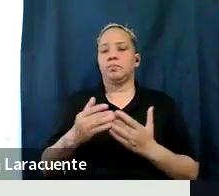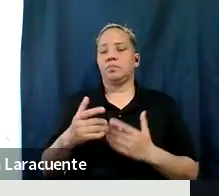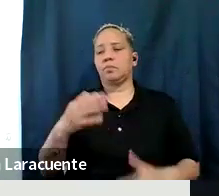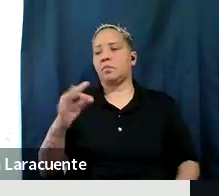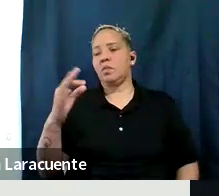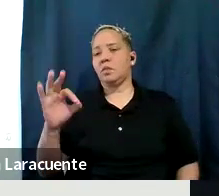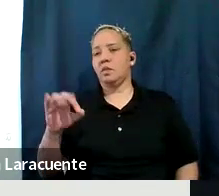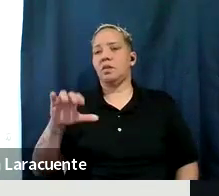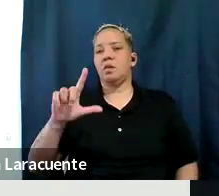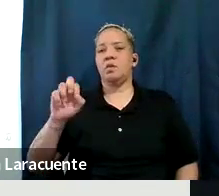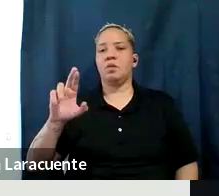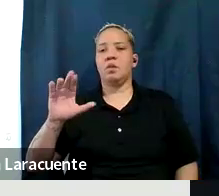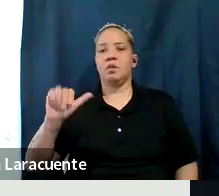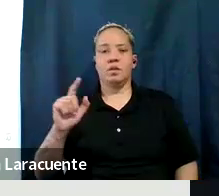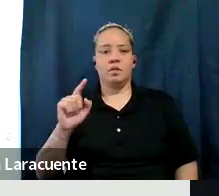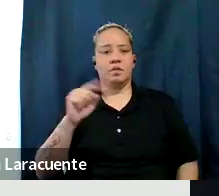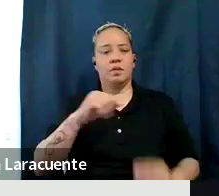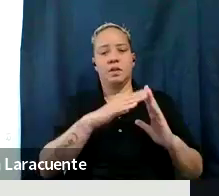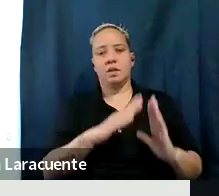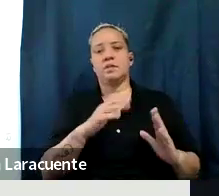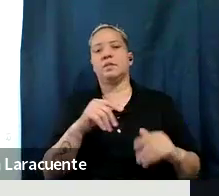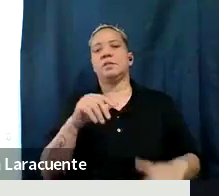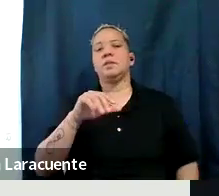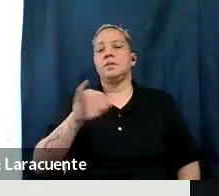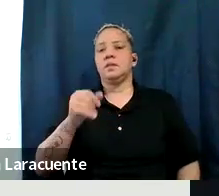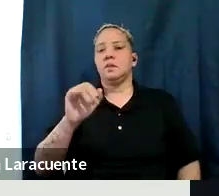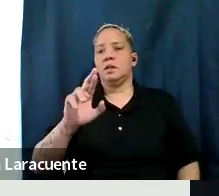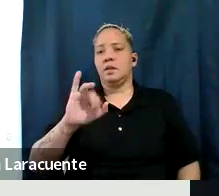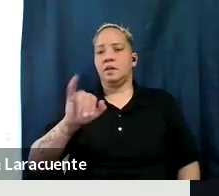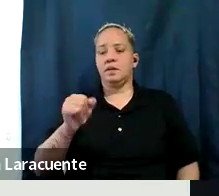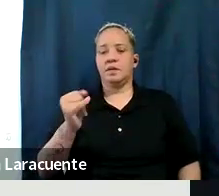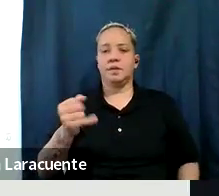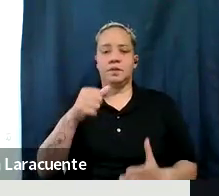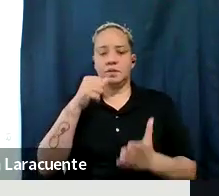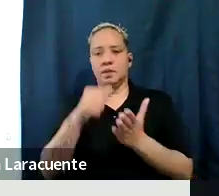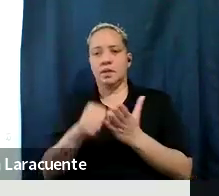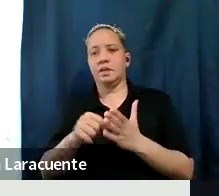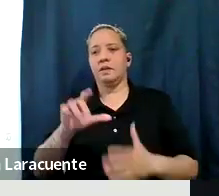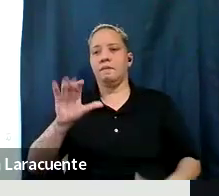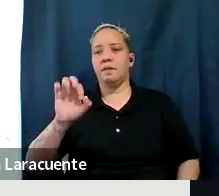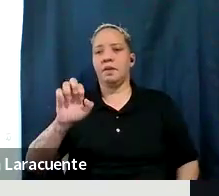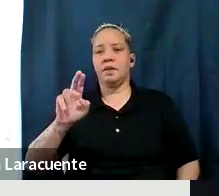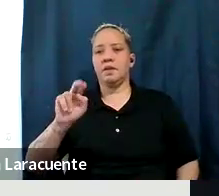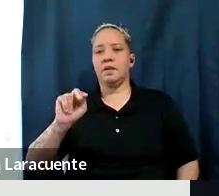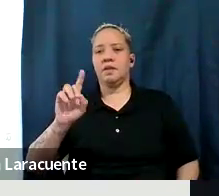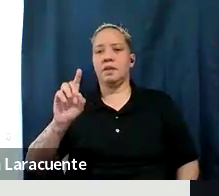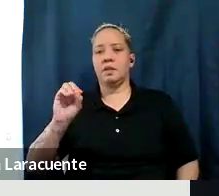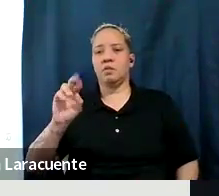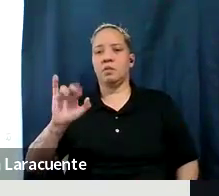Ramón Jiménez en Madrid con una carta de Fernando de los Ríos que le servía de presentación.